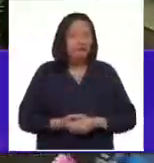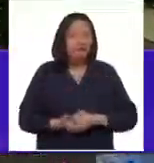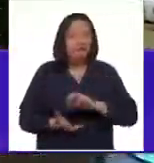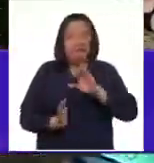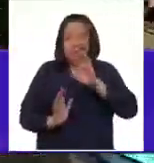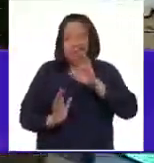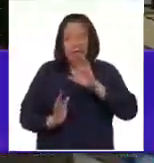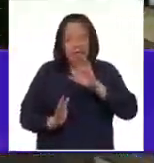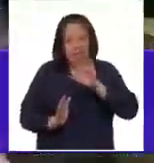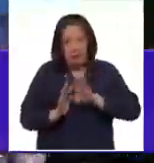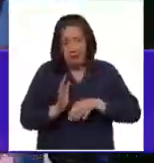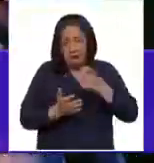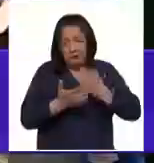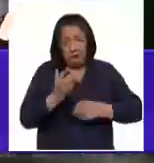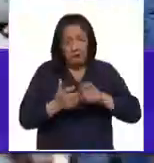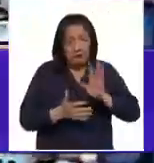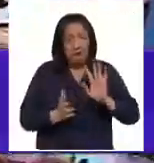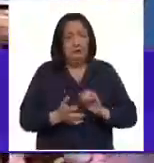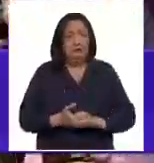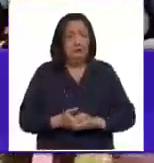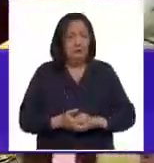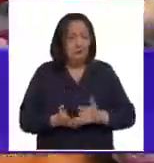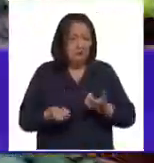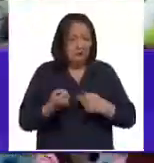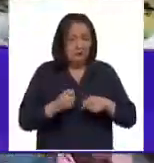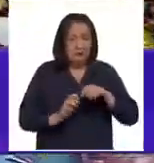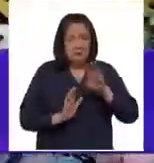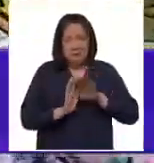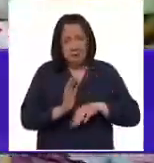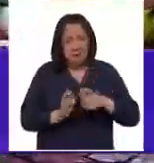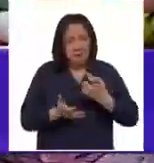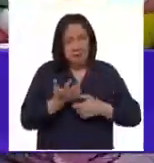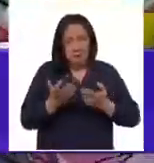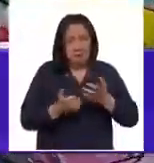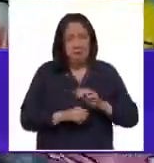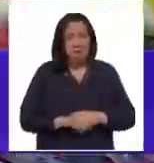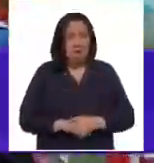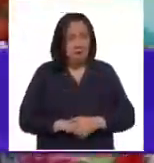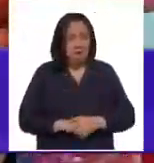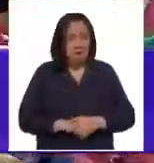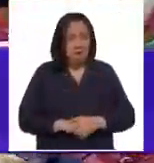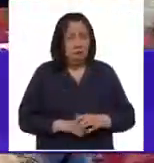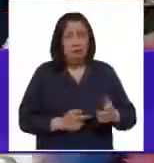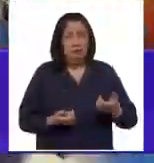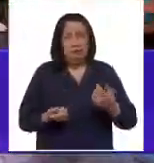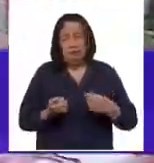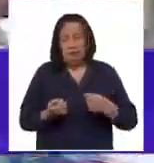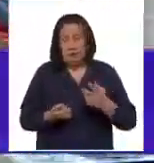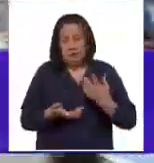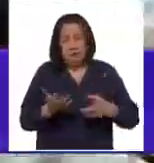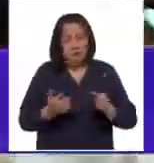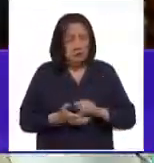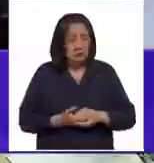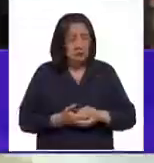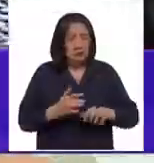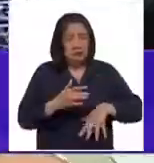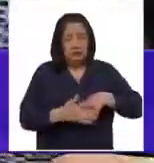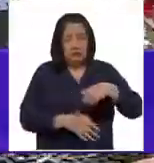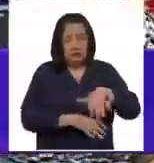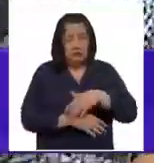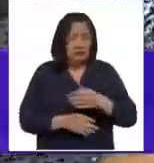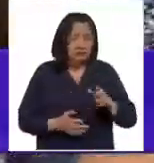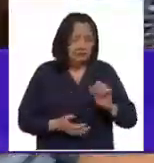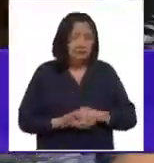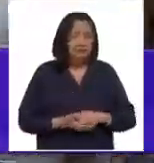más para... lo venden un poco más barato, en tal caso, mejor dicho, los comerciantes informales. Entonces ahí